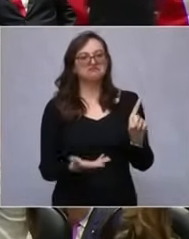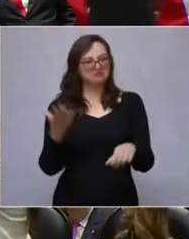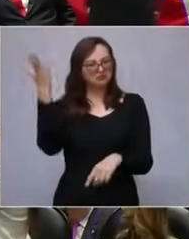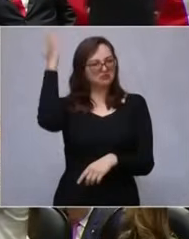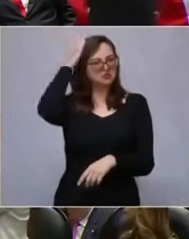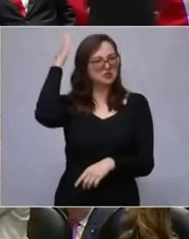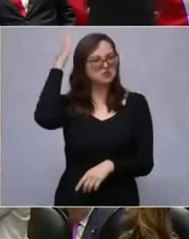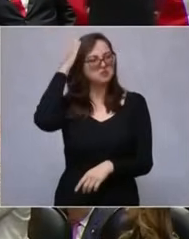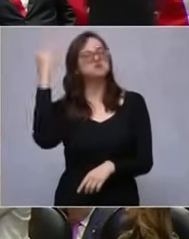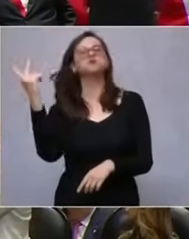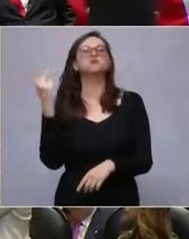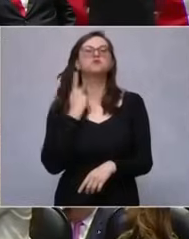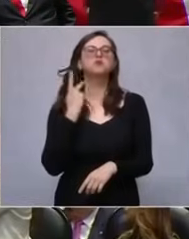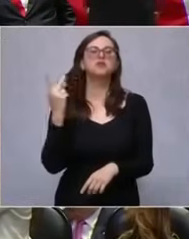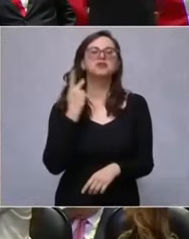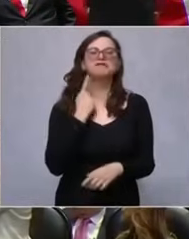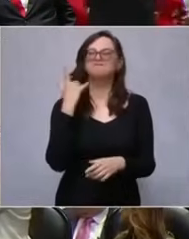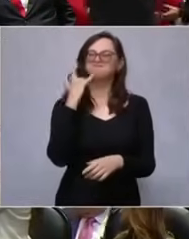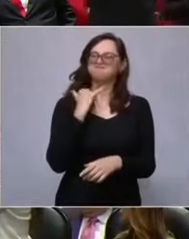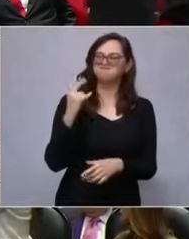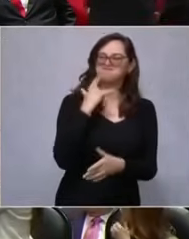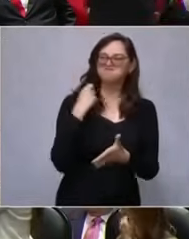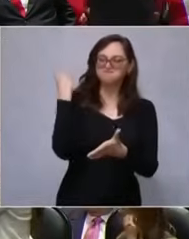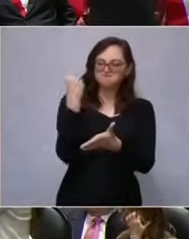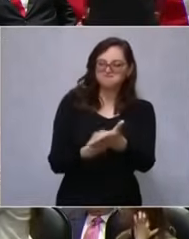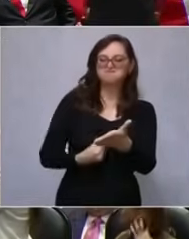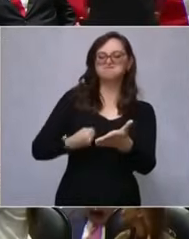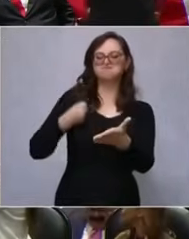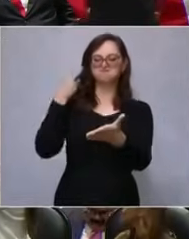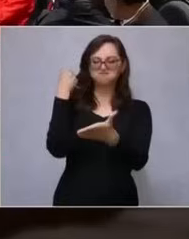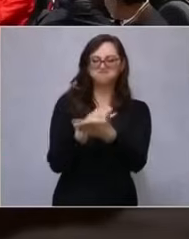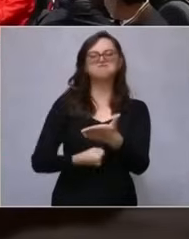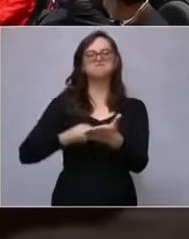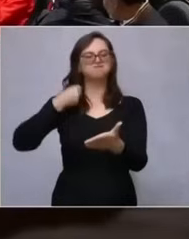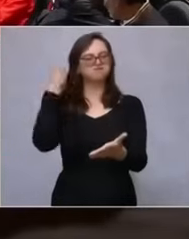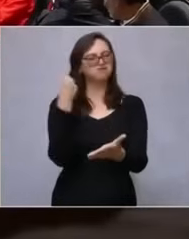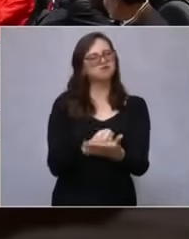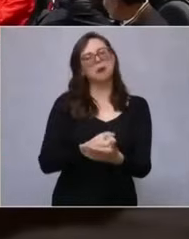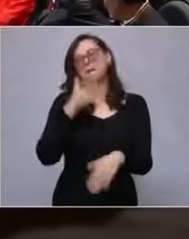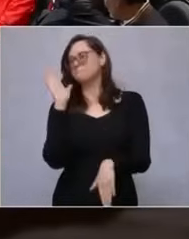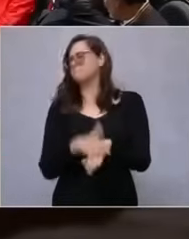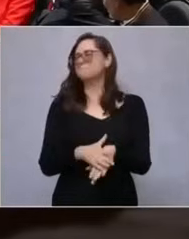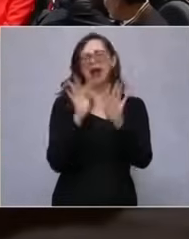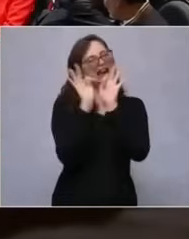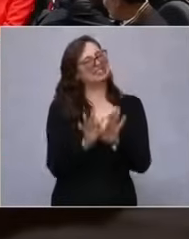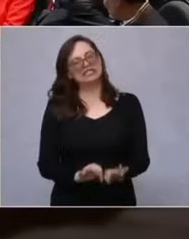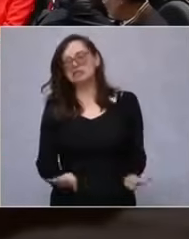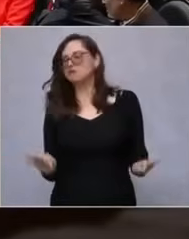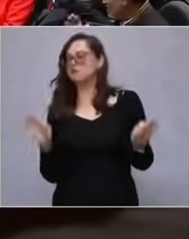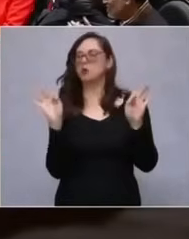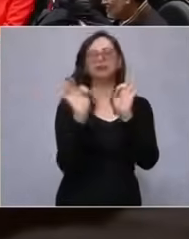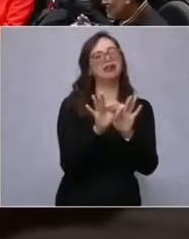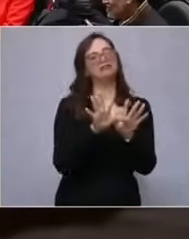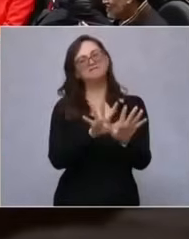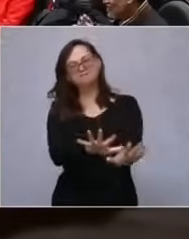Político. Wow. Y luchador social más importante de la historia moderna.